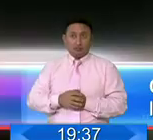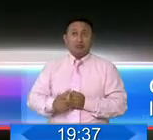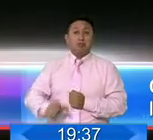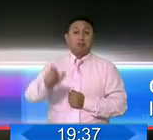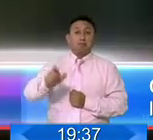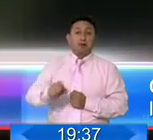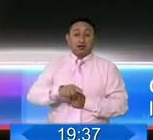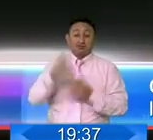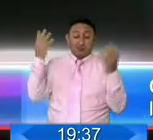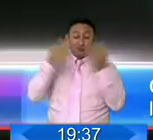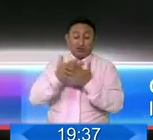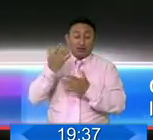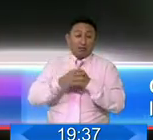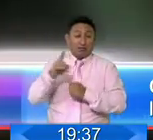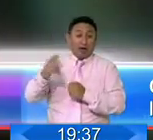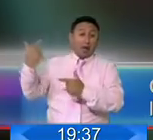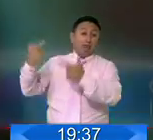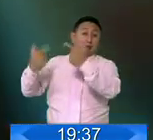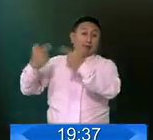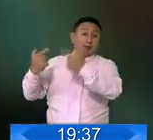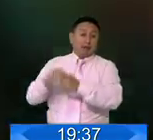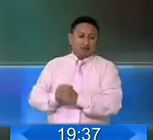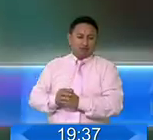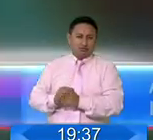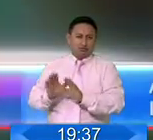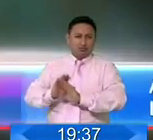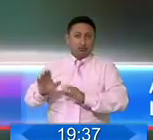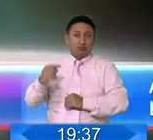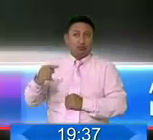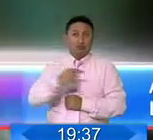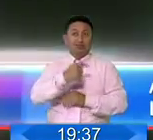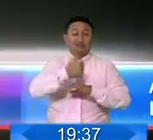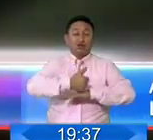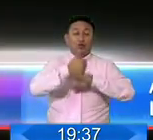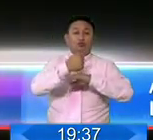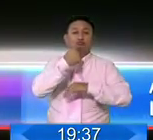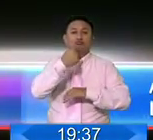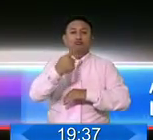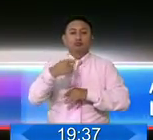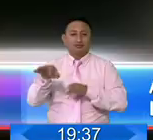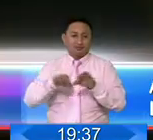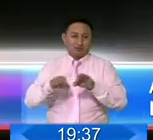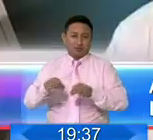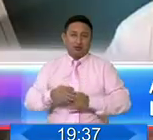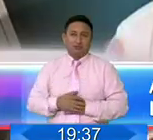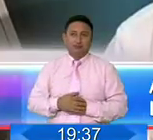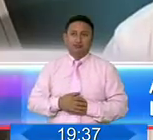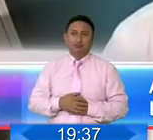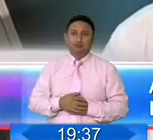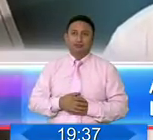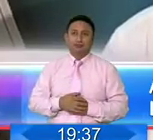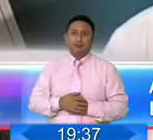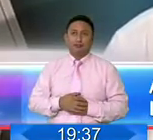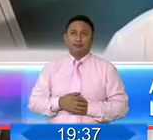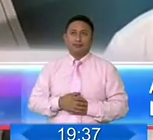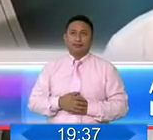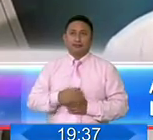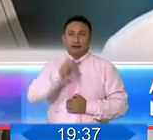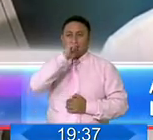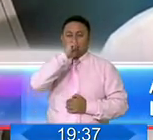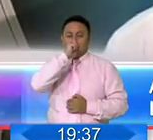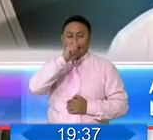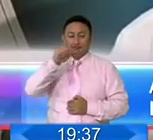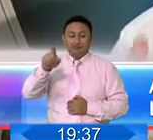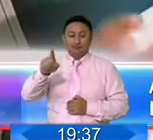ciudadanía confundió como balacera. Por lo menos eso es lo que las autoridades dejaron en claro. Ha habido en el